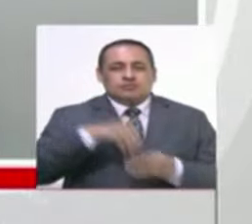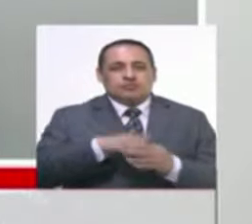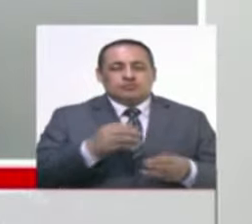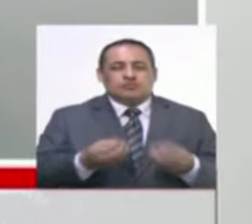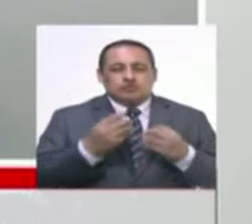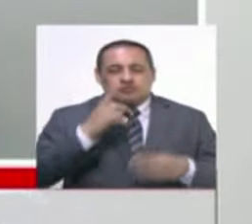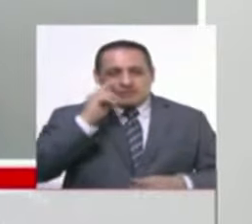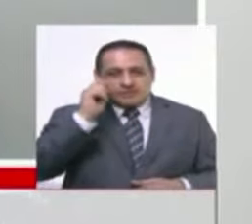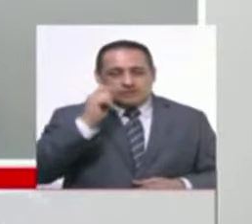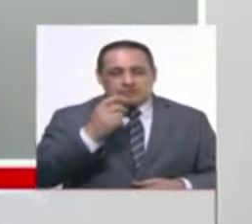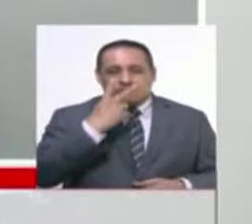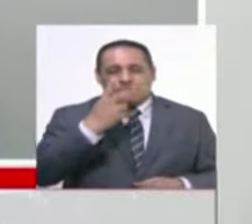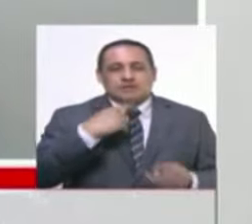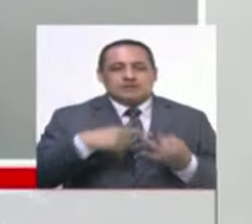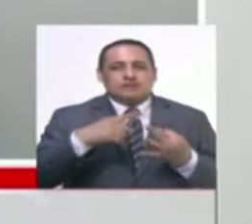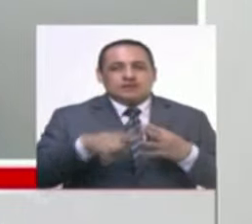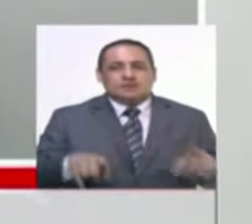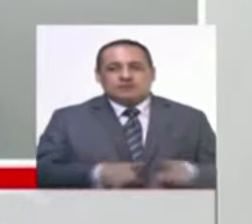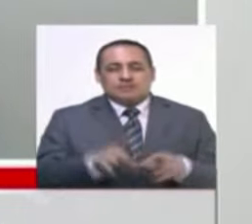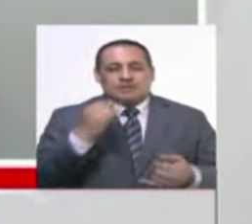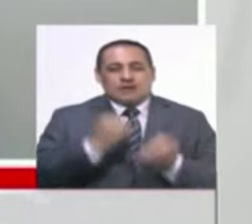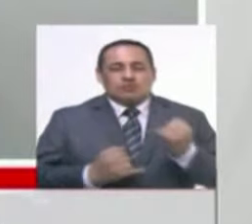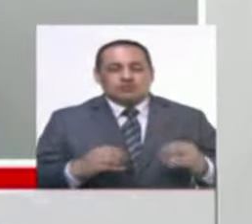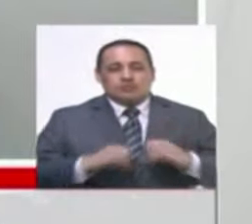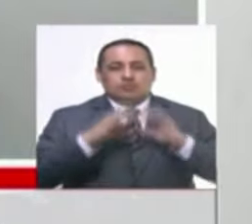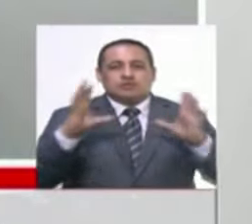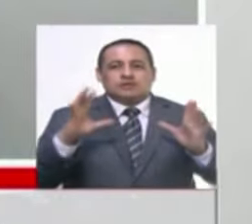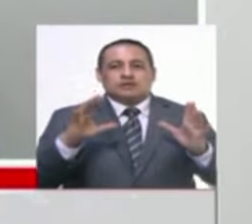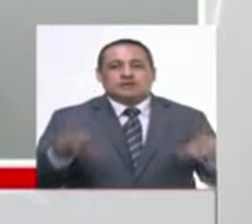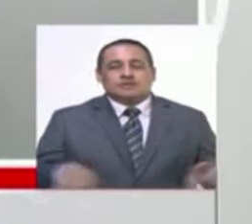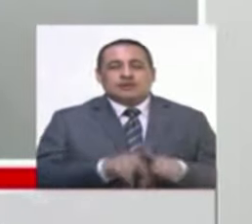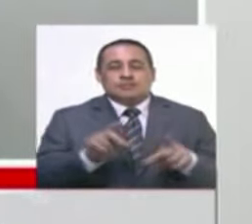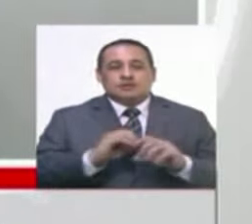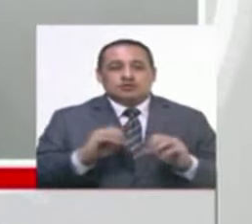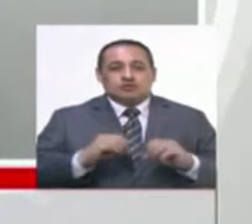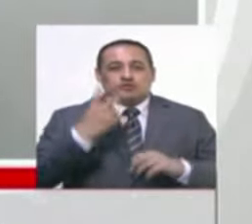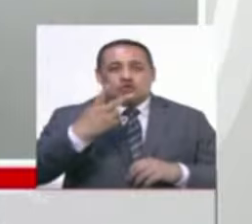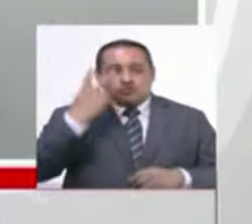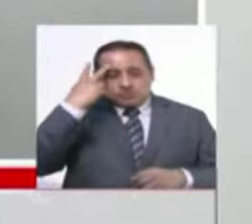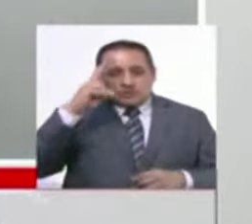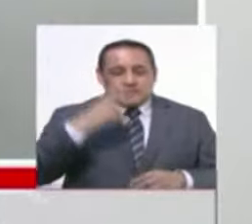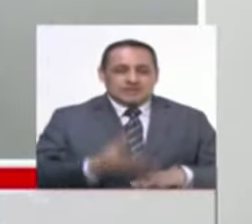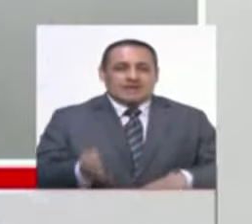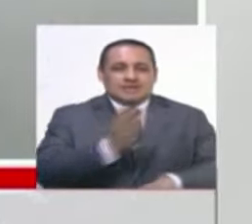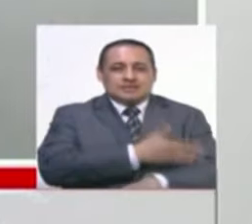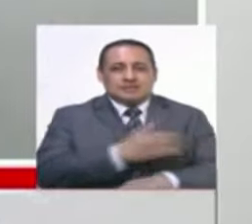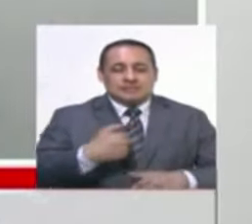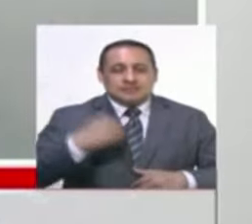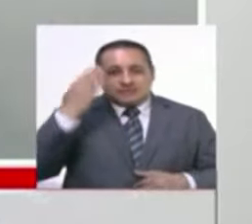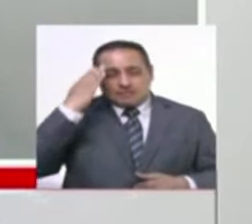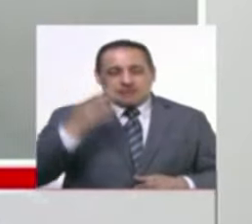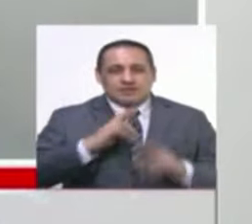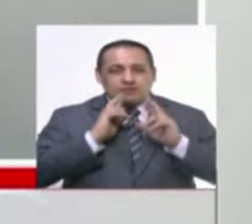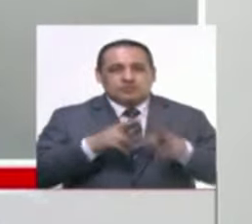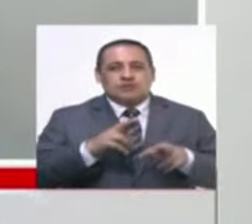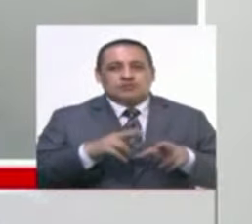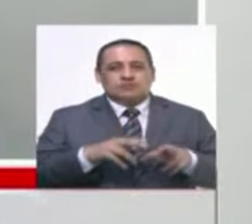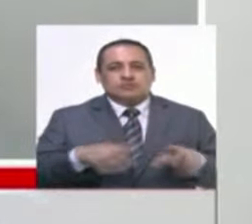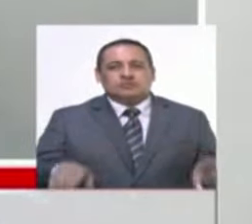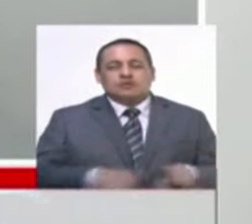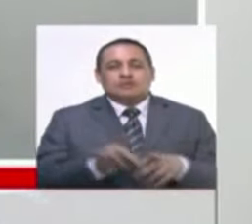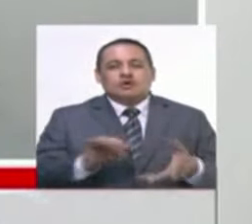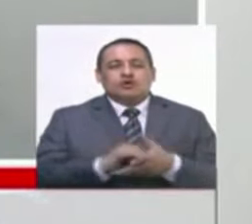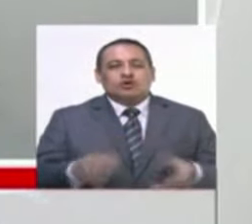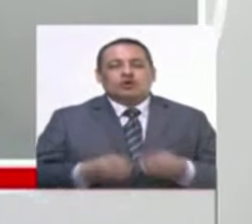fui testigo presencial de cómo hasta el último día, dos días antes de que se sepan los resultados,